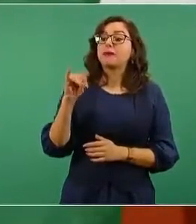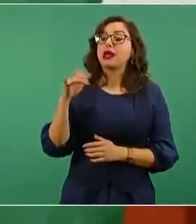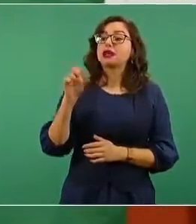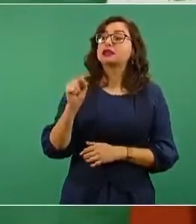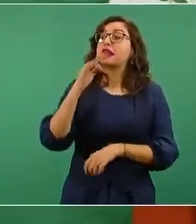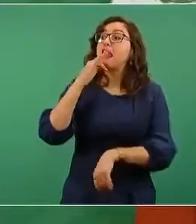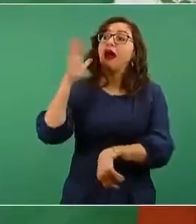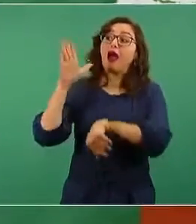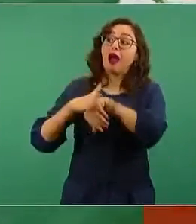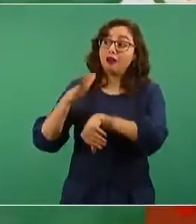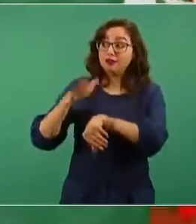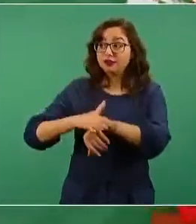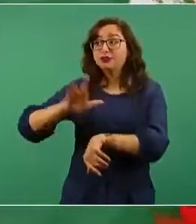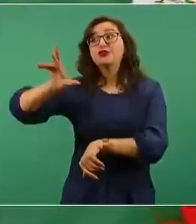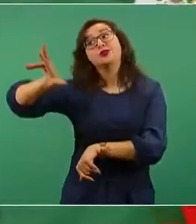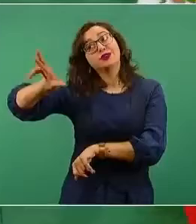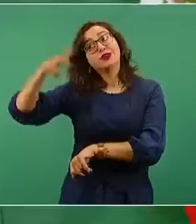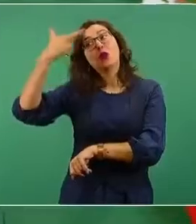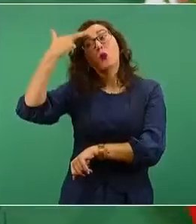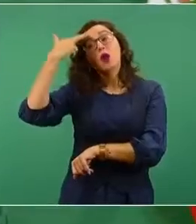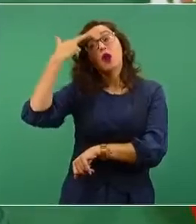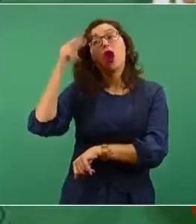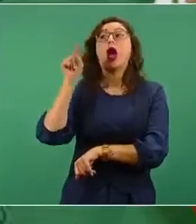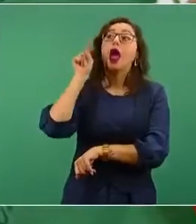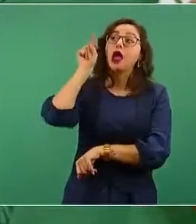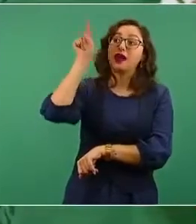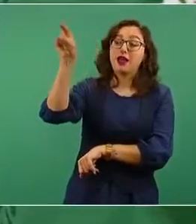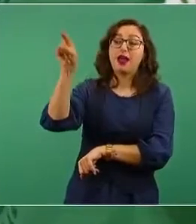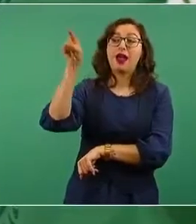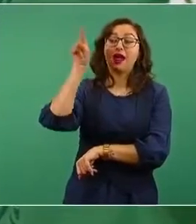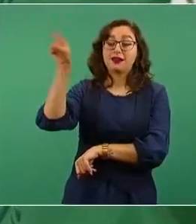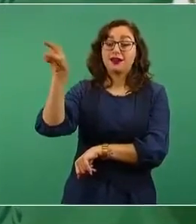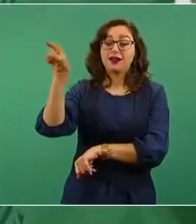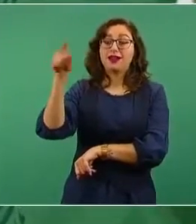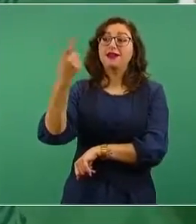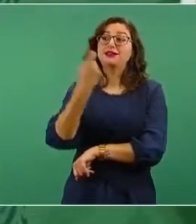que allá en Madrid